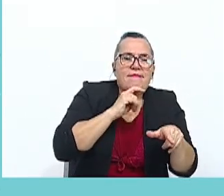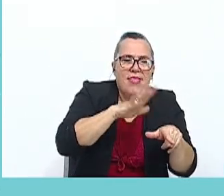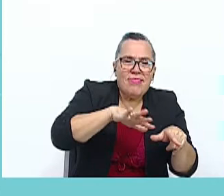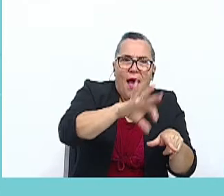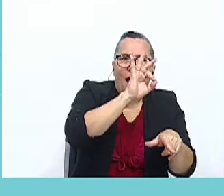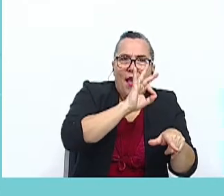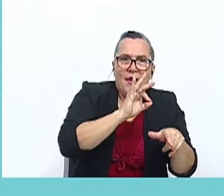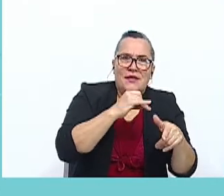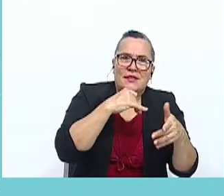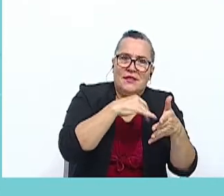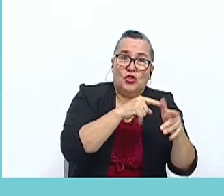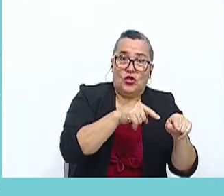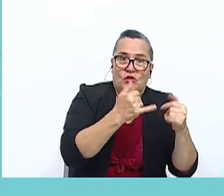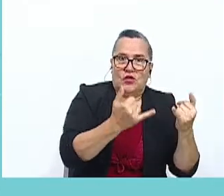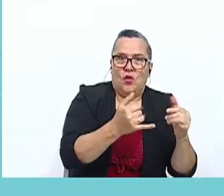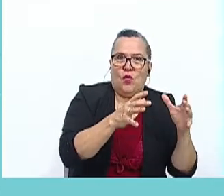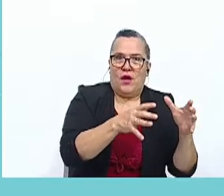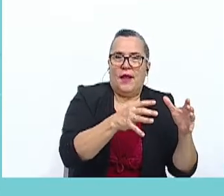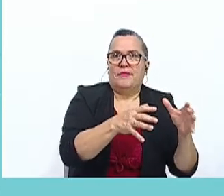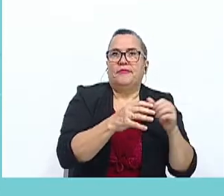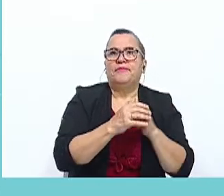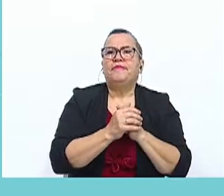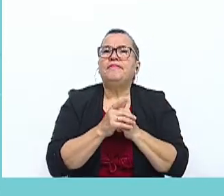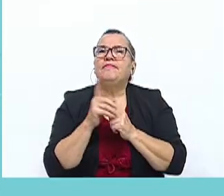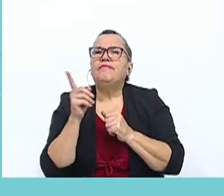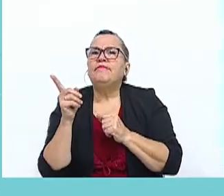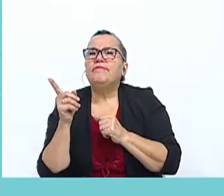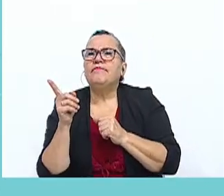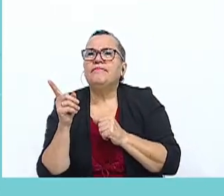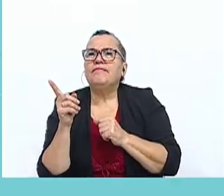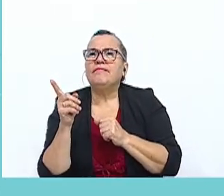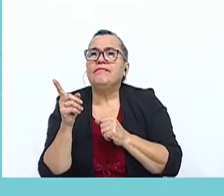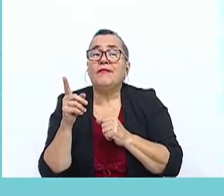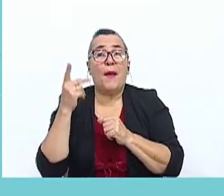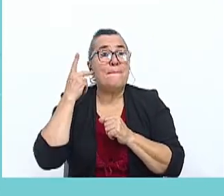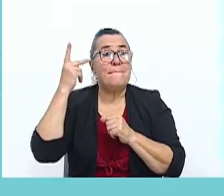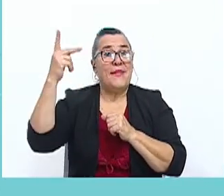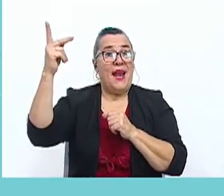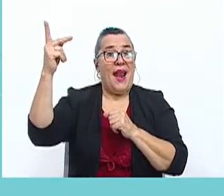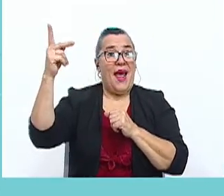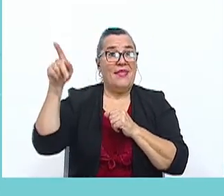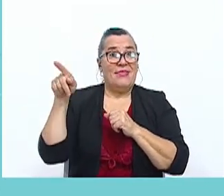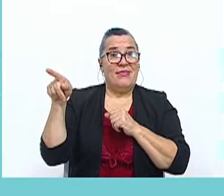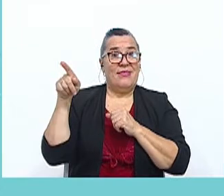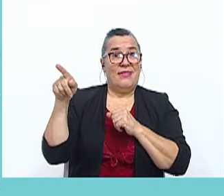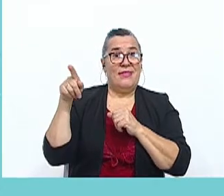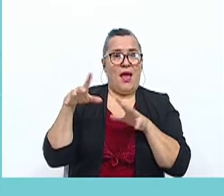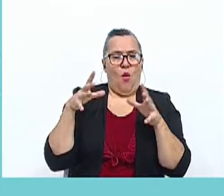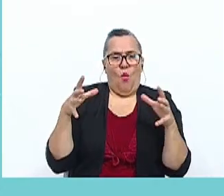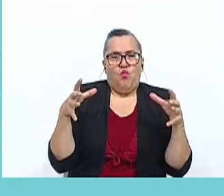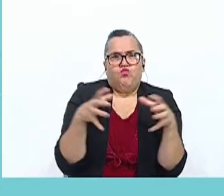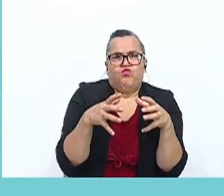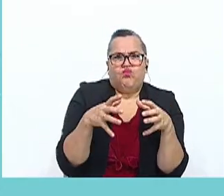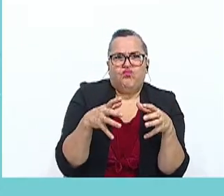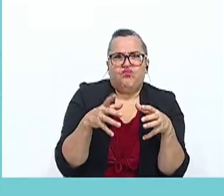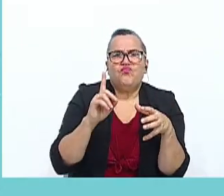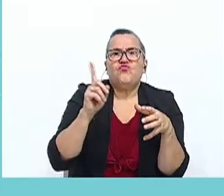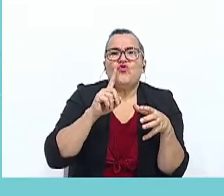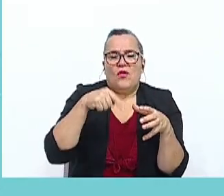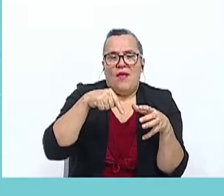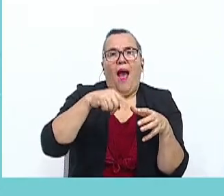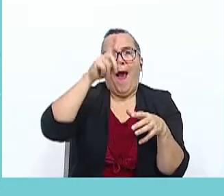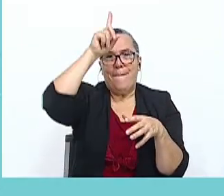estamos estudiando. Ahora vemos que la mayor reserva de plata se encuentra en